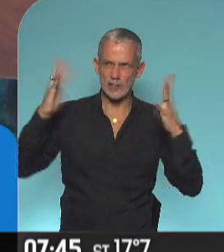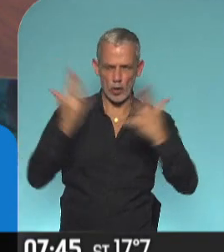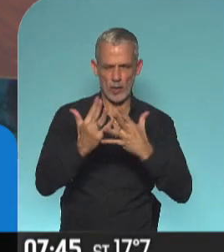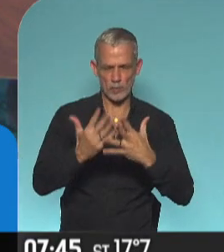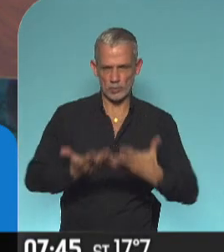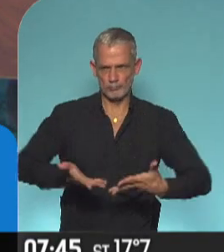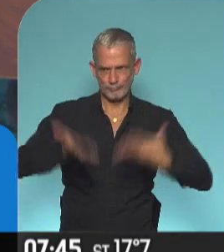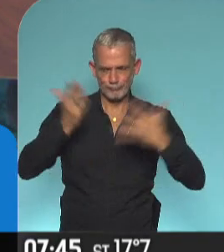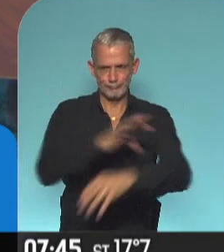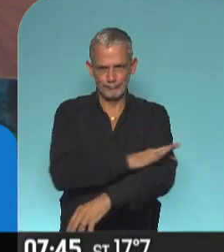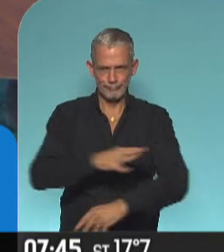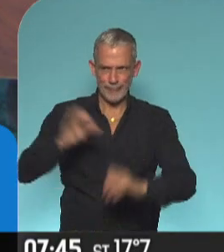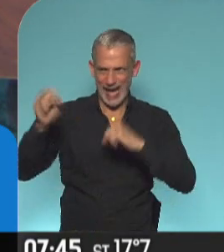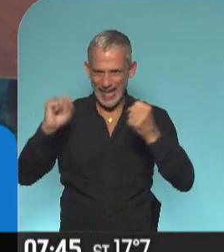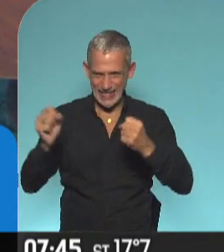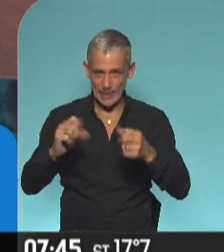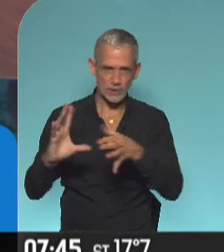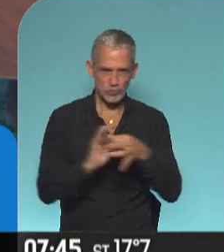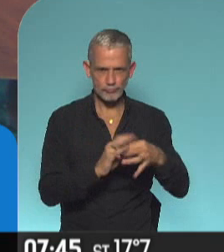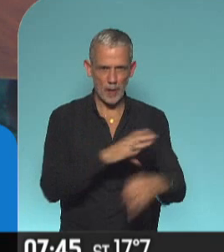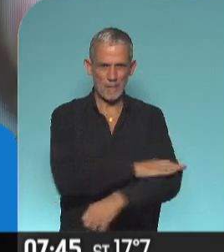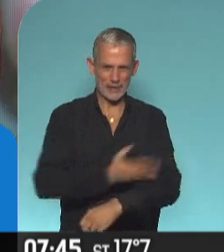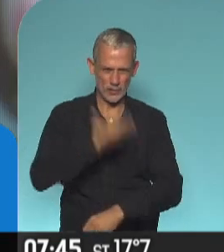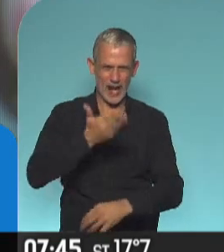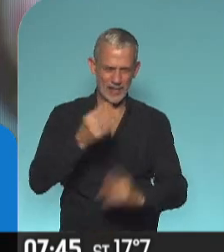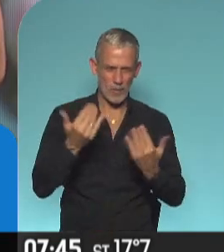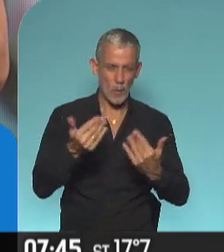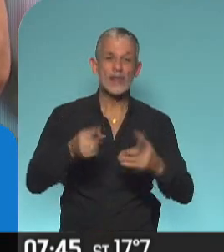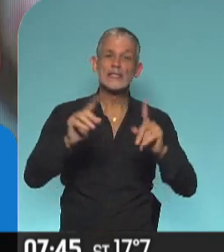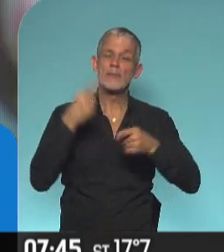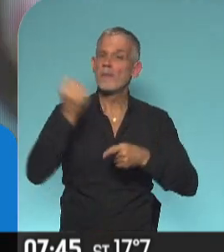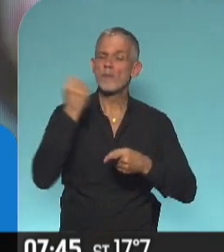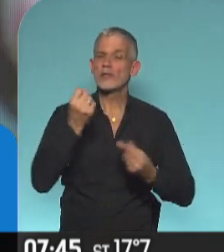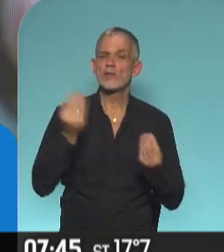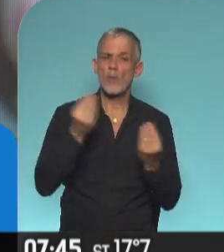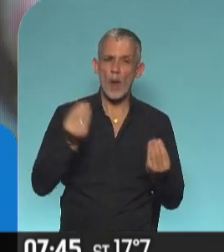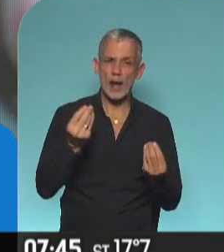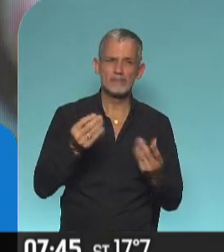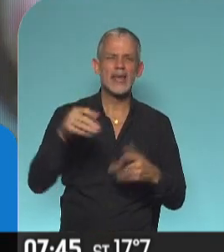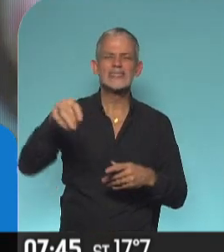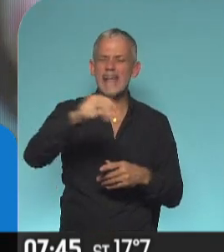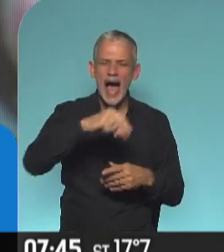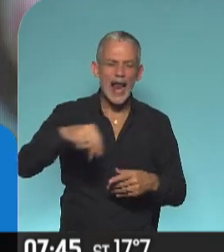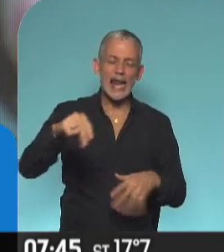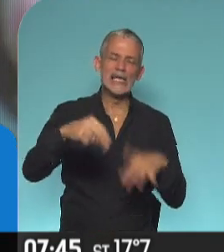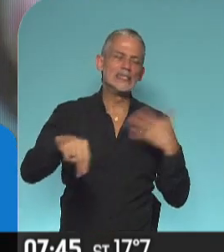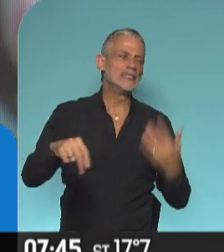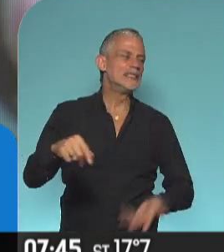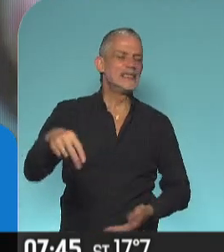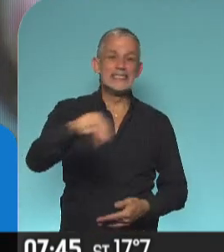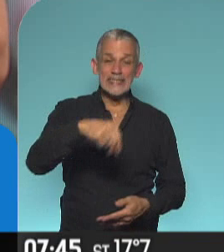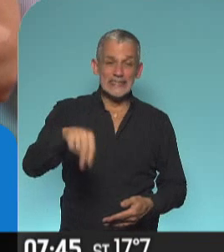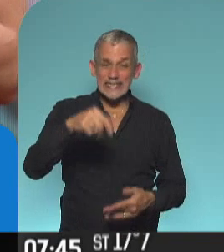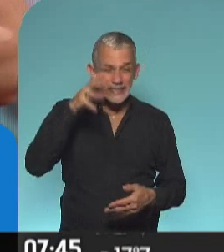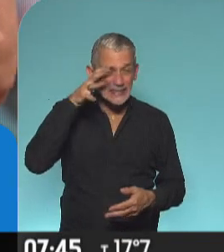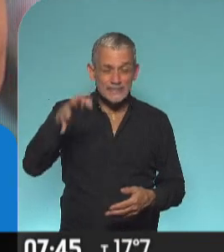aumento enorme de las situaciones de estrés y de ansiedad. Otra cosa muy importante es el consumo de sal. Es recomendable no